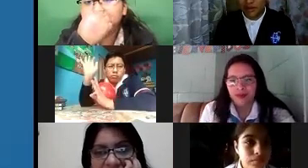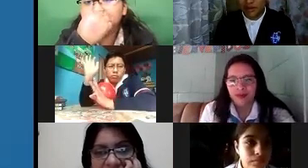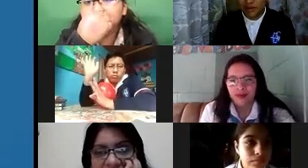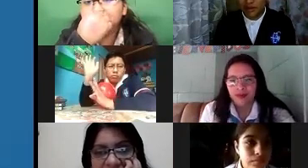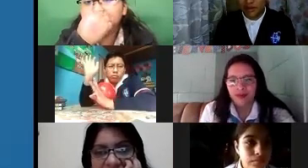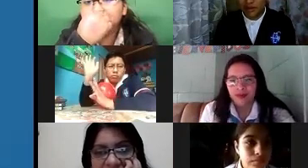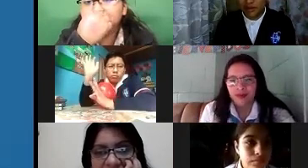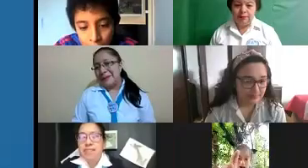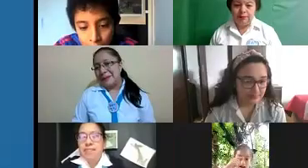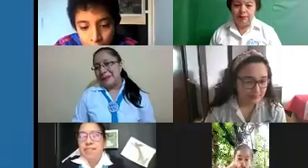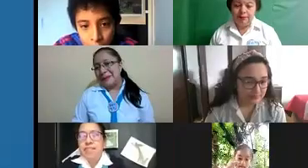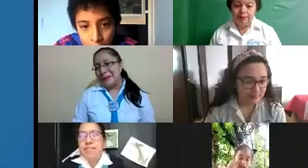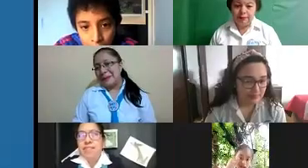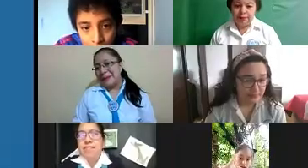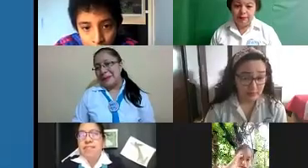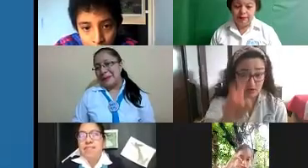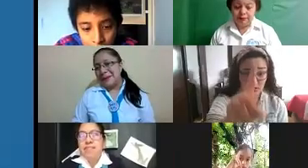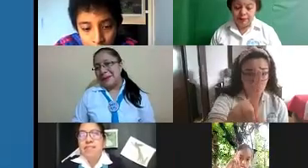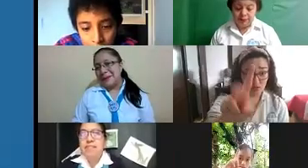Muy bien.